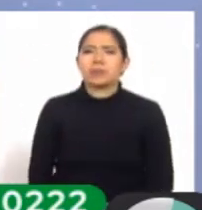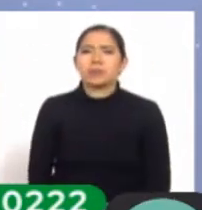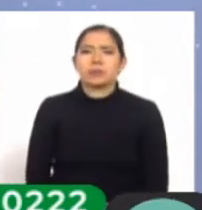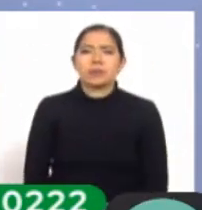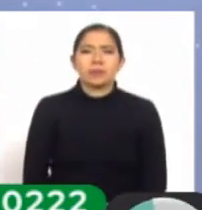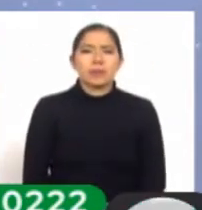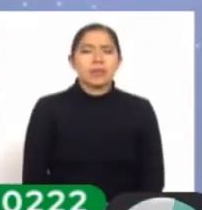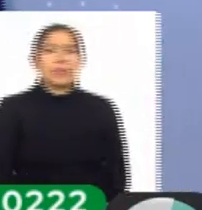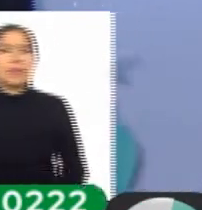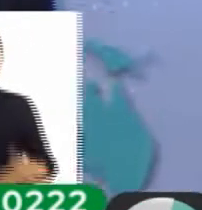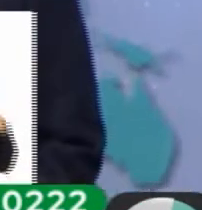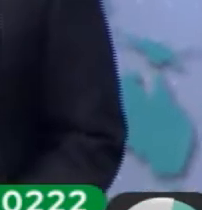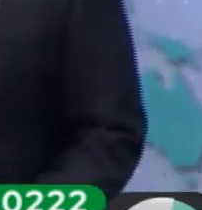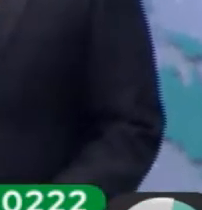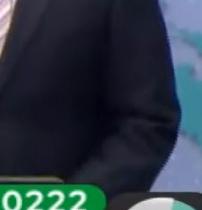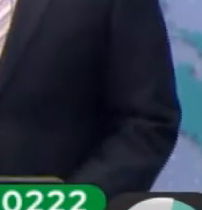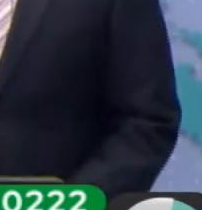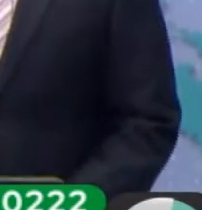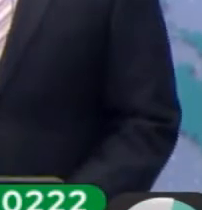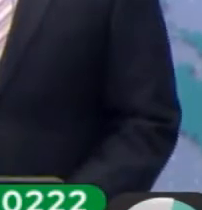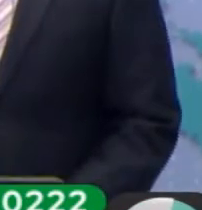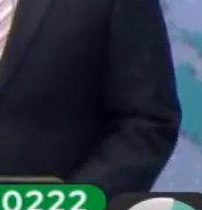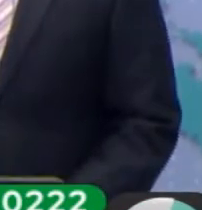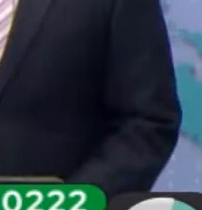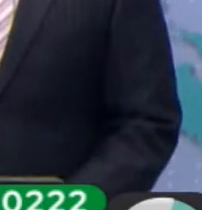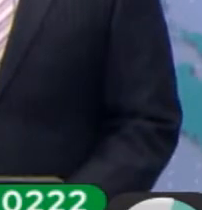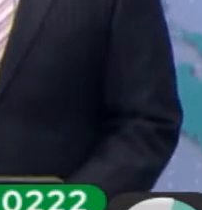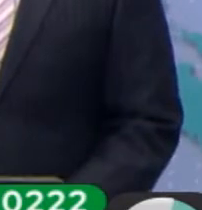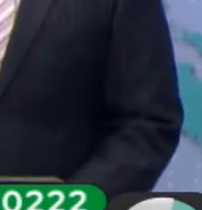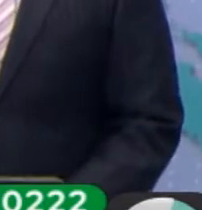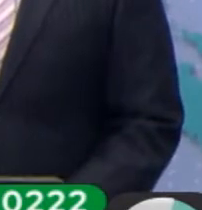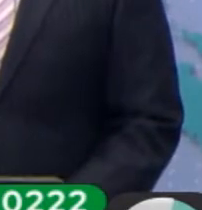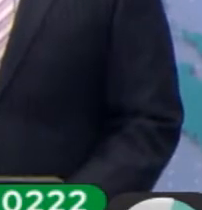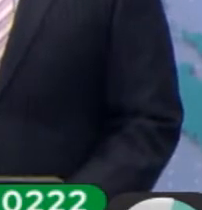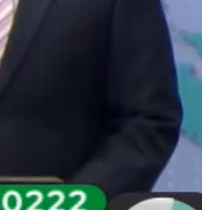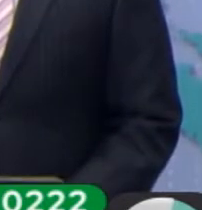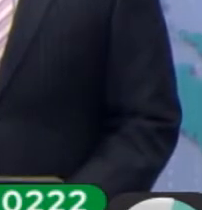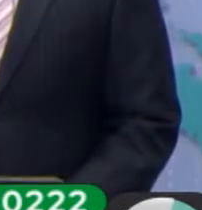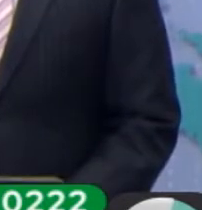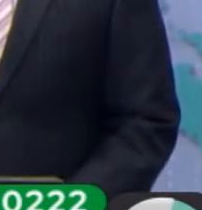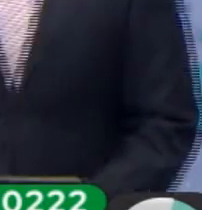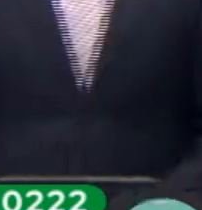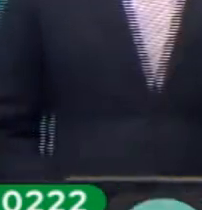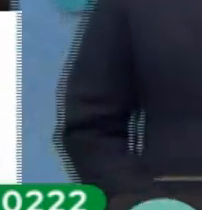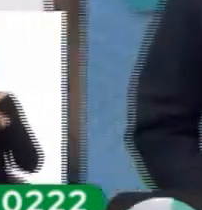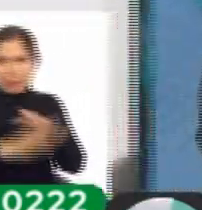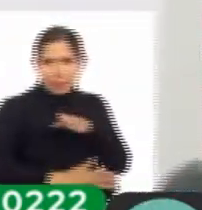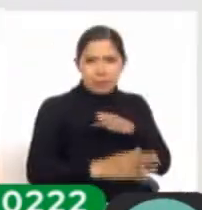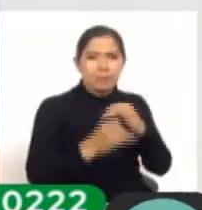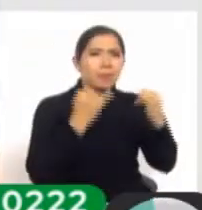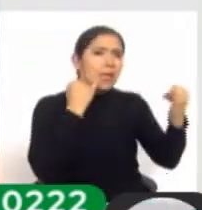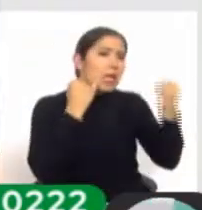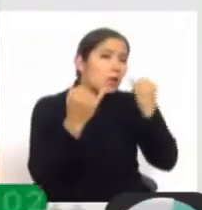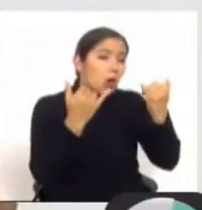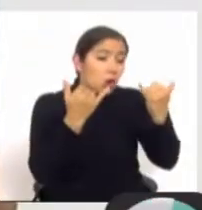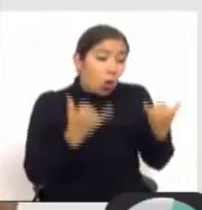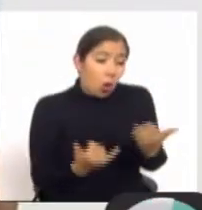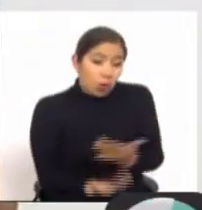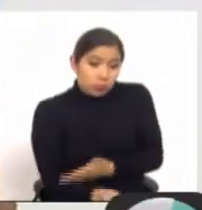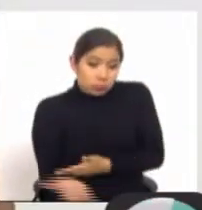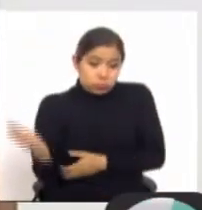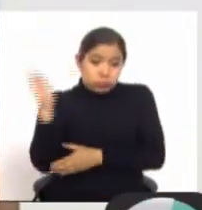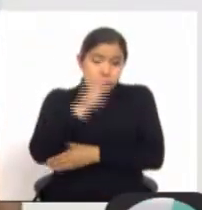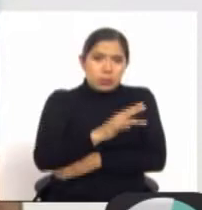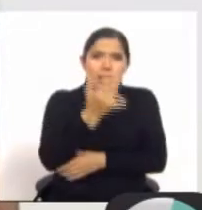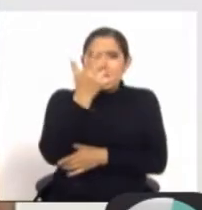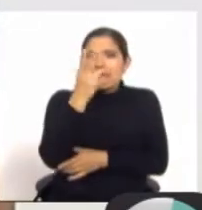Gracias, Diego. En este momento acaba de culminar la conferencia de prensa del ministro Carlos Romero, donde ha informado de 17 allanamientos durante esta jornada dentro